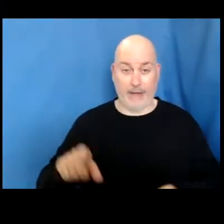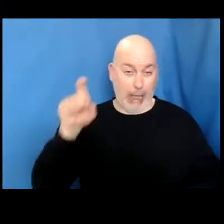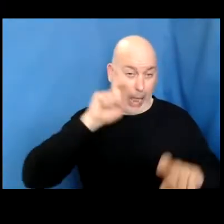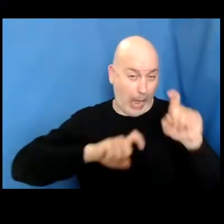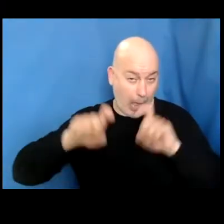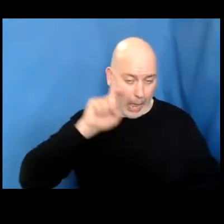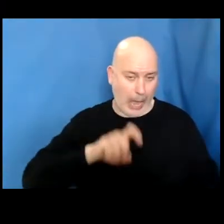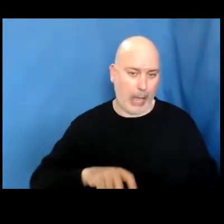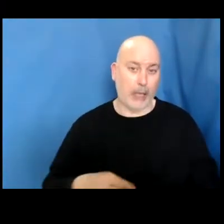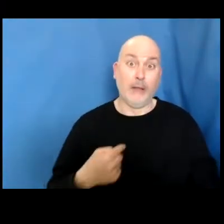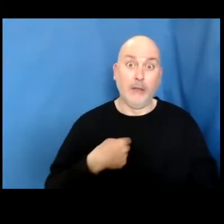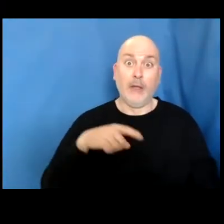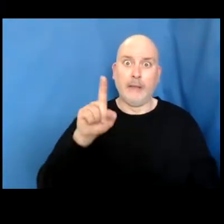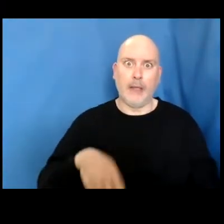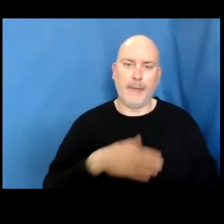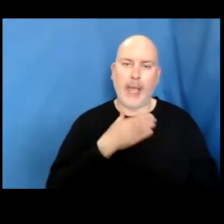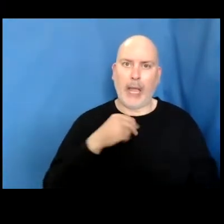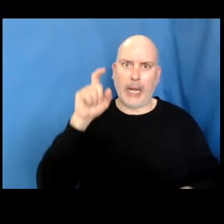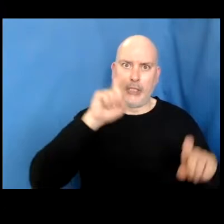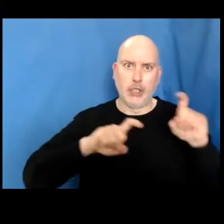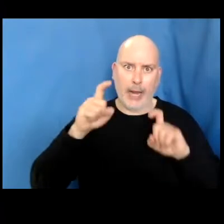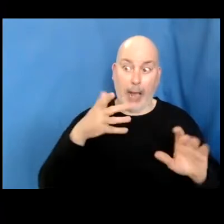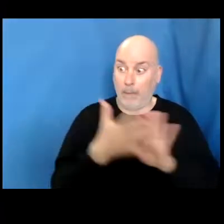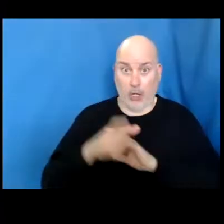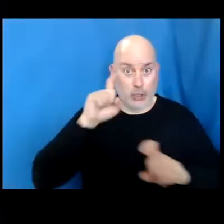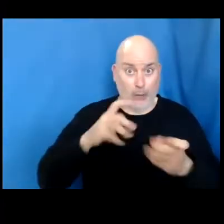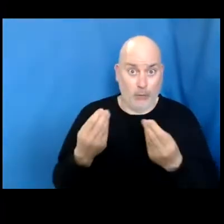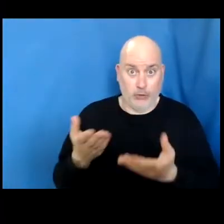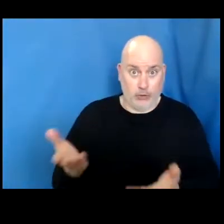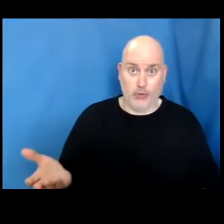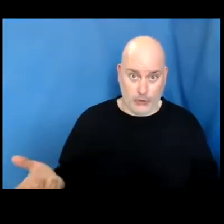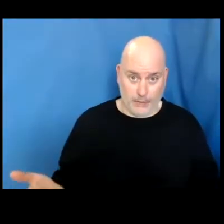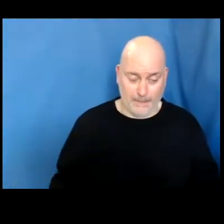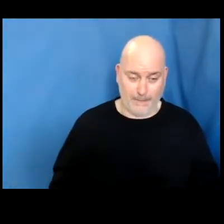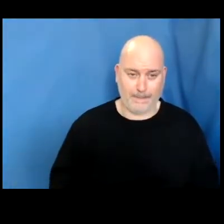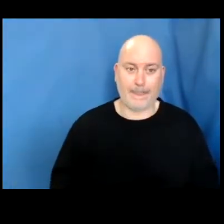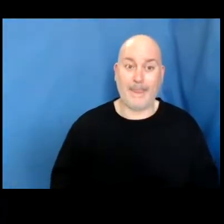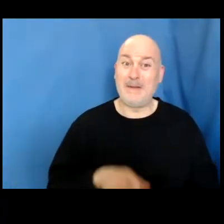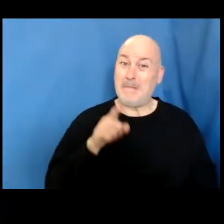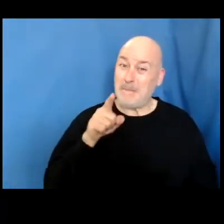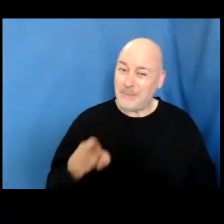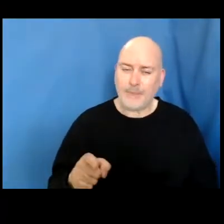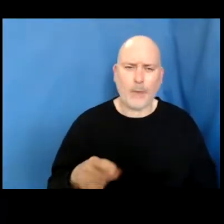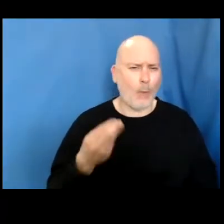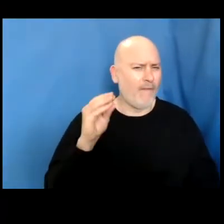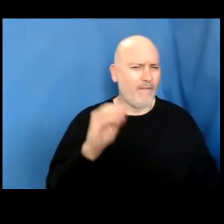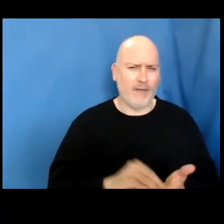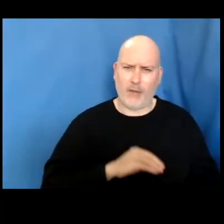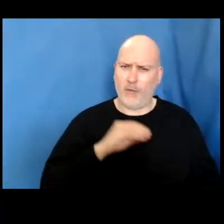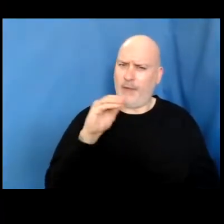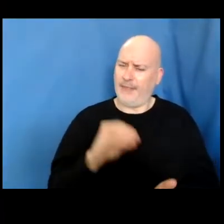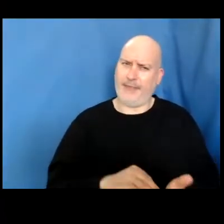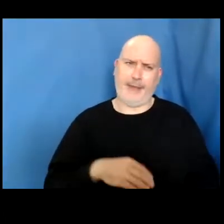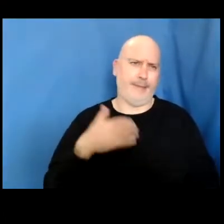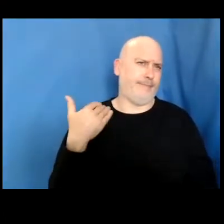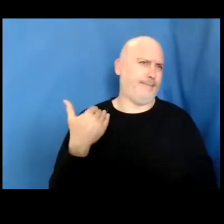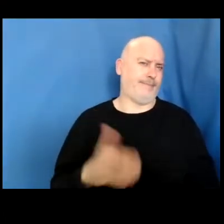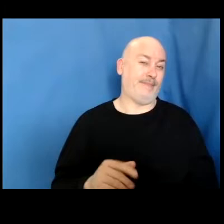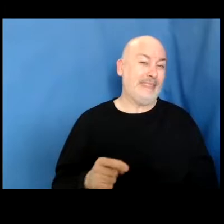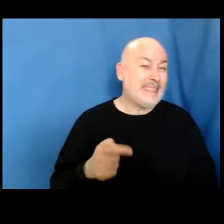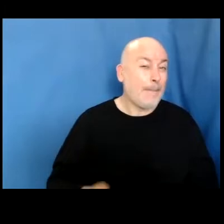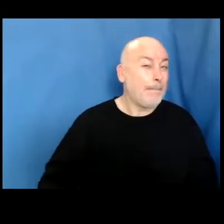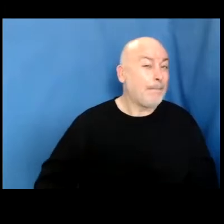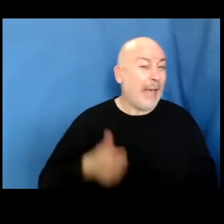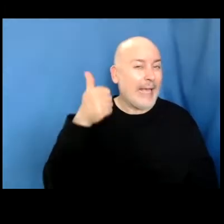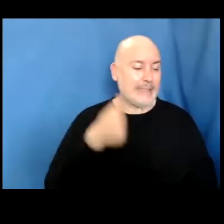también tenemos ganas de llorar de todo lo que llora. Deciros que es un síntoma muy frecuente y que se presenta en los